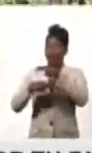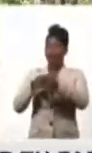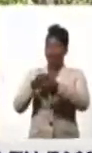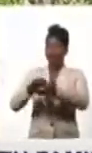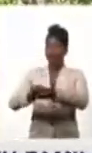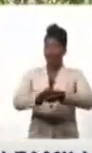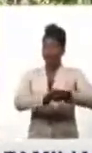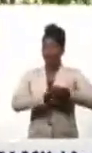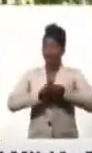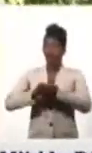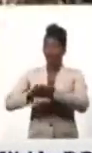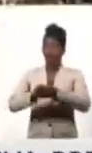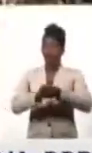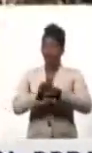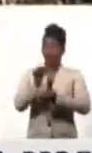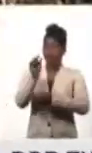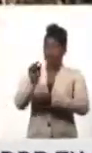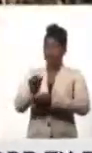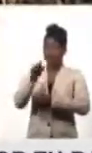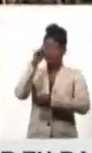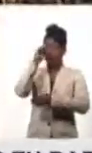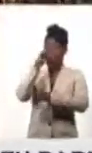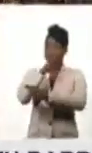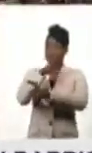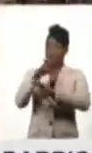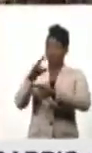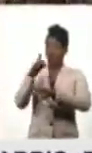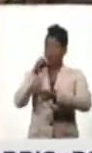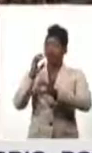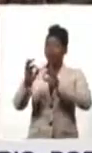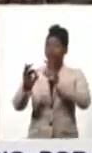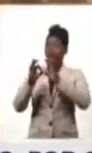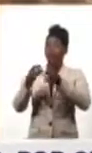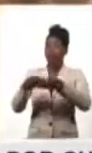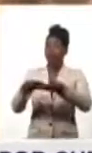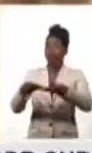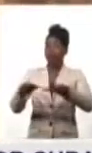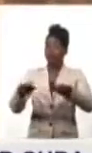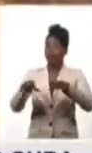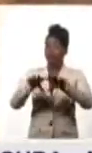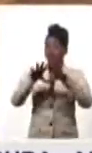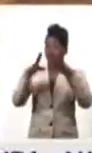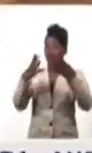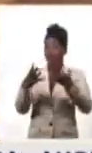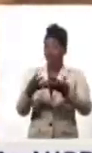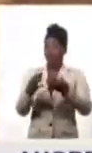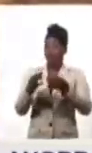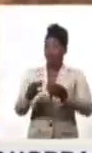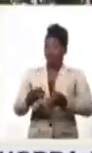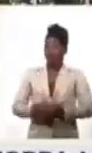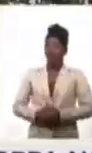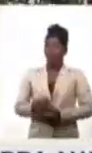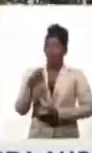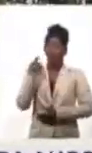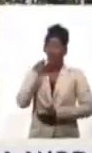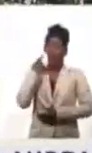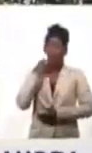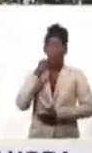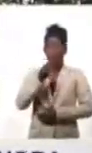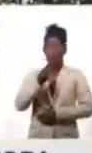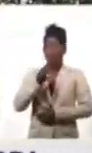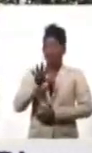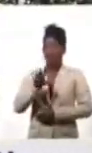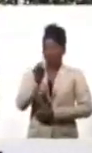un avezado especialista en el manejo y preservación de los valores de esta área protegida. Por más de 25 años, el experto en